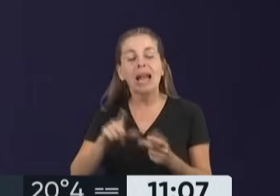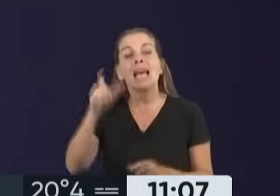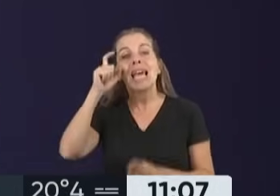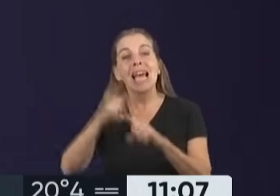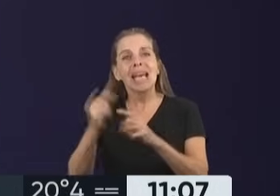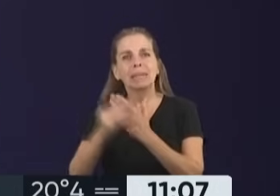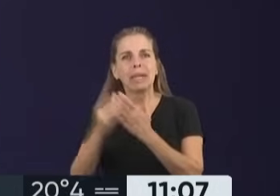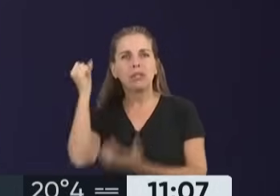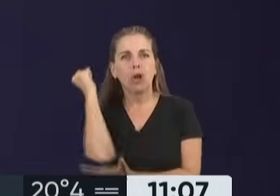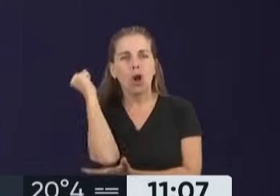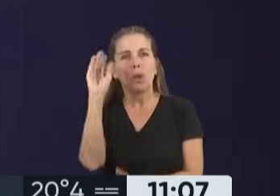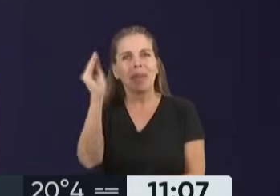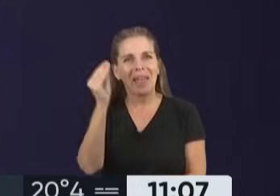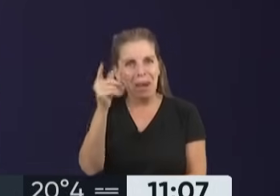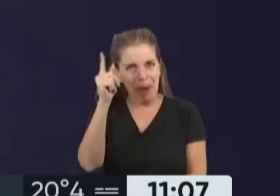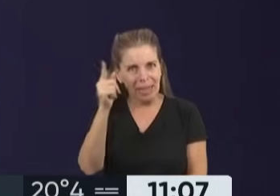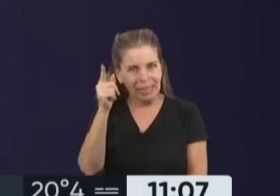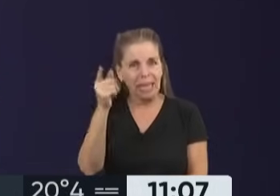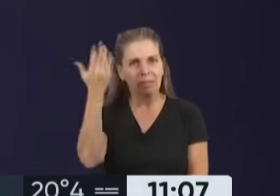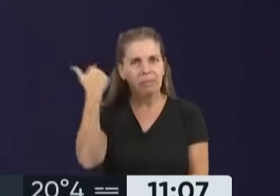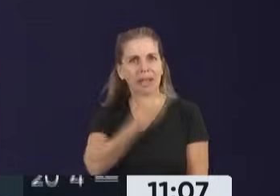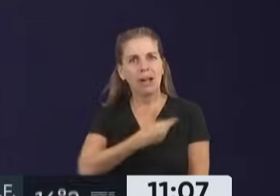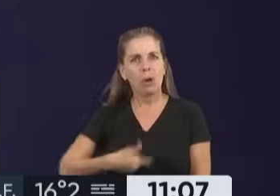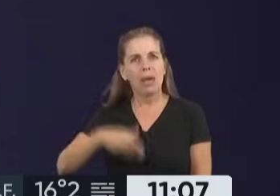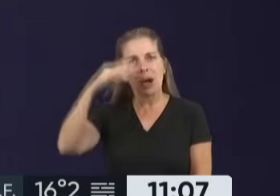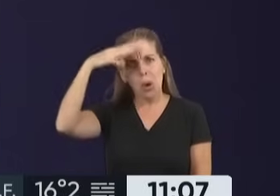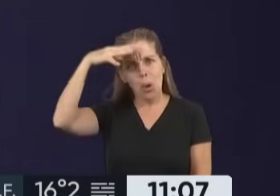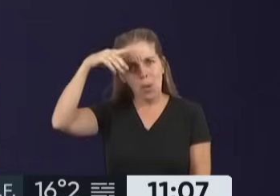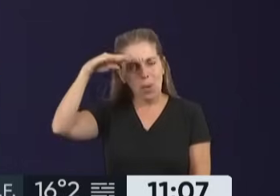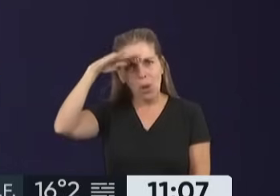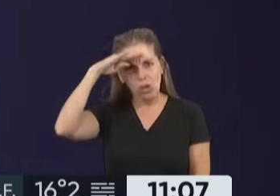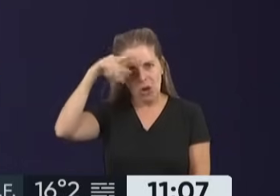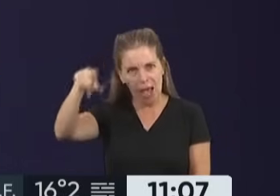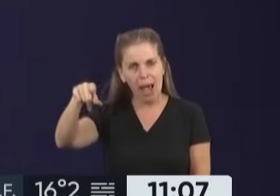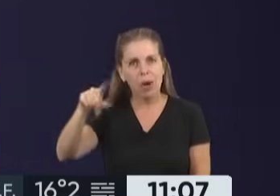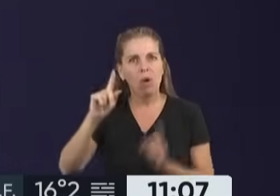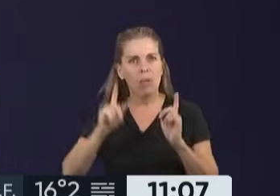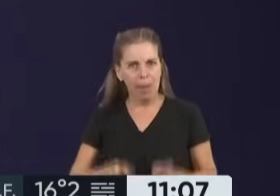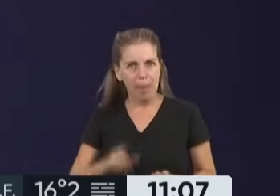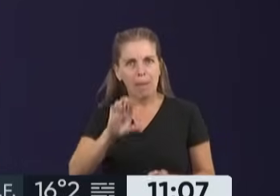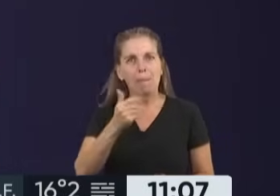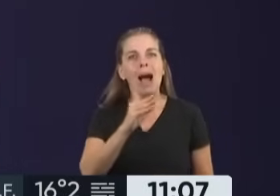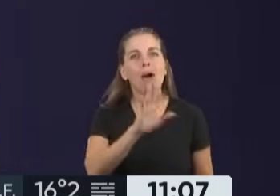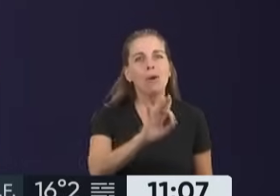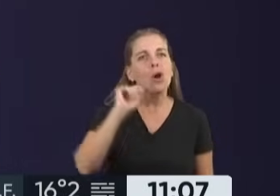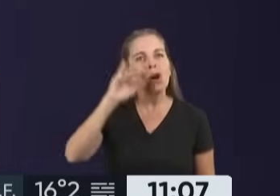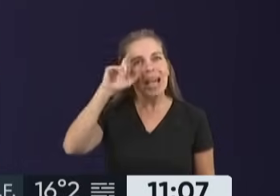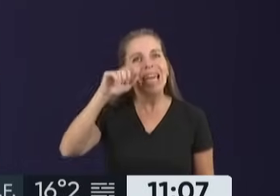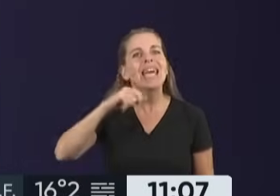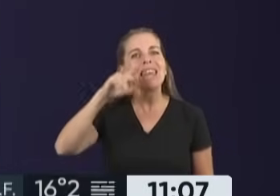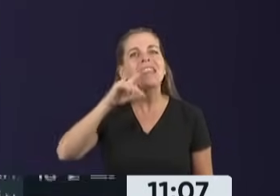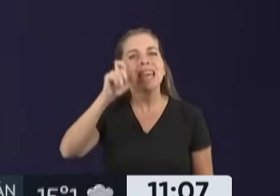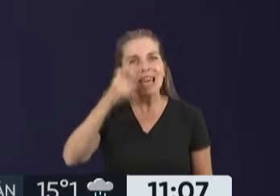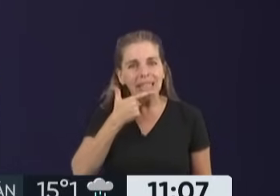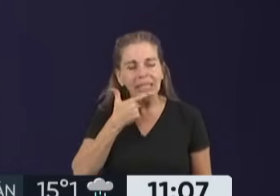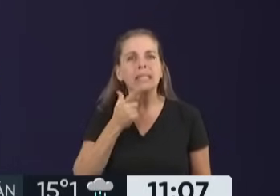Economía de Brasil durante el gobierno de Jair Bolsonaro, Paulo Guedes, por supuesto, además de otros funcionarios que vamos a